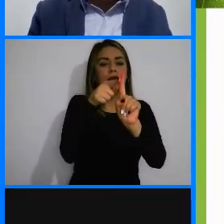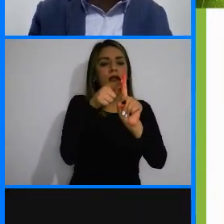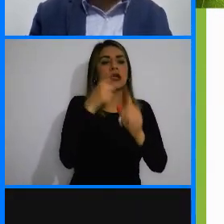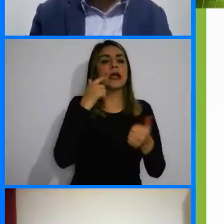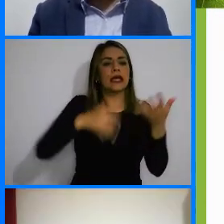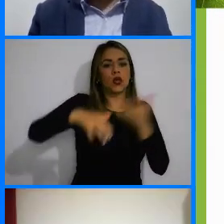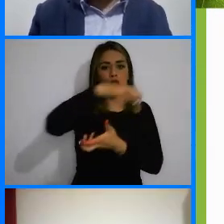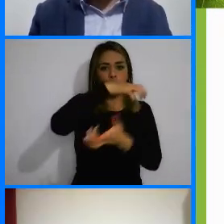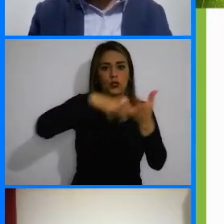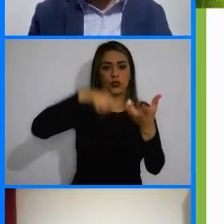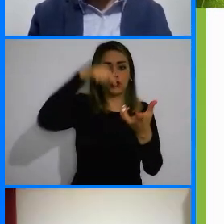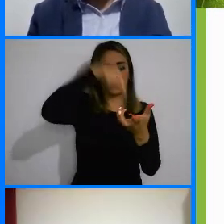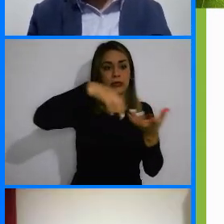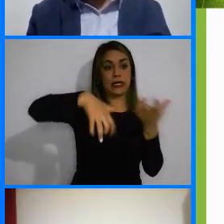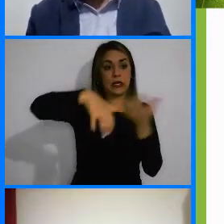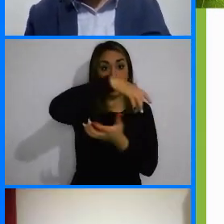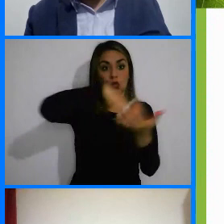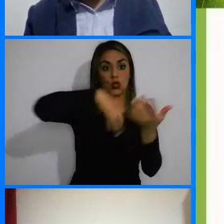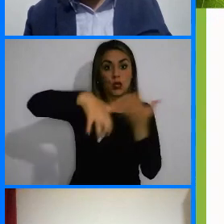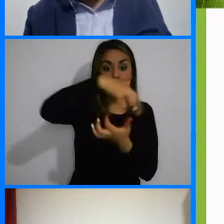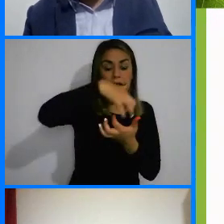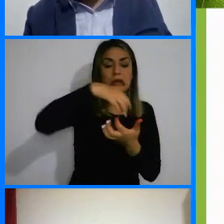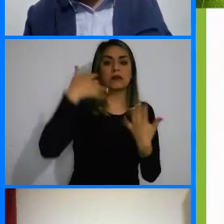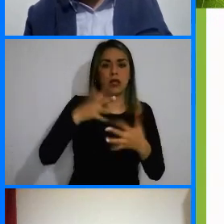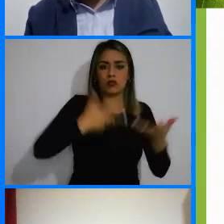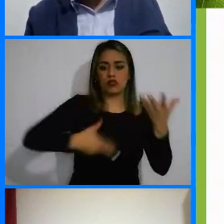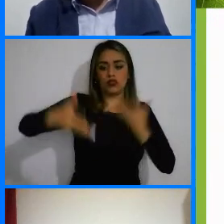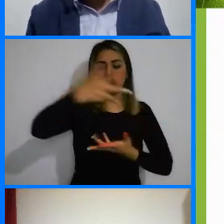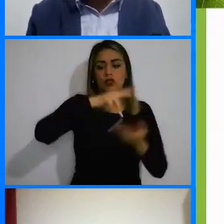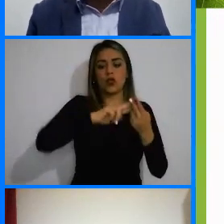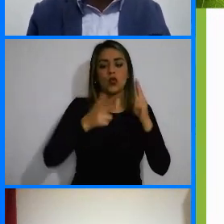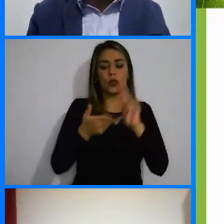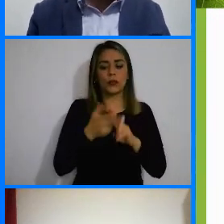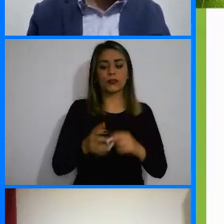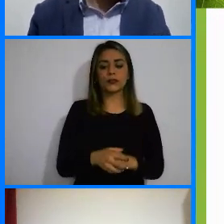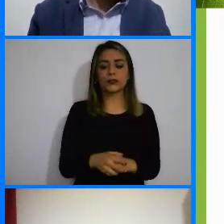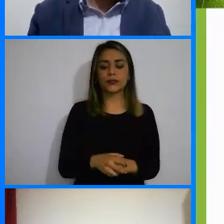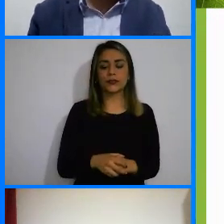ecosistemas. Y esos ecosistemas, pues esta partita la voy a asociar mucho al turismo. Dime.